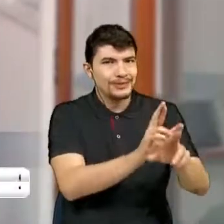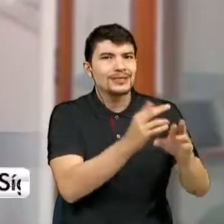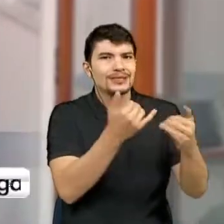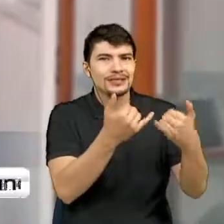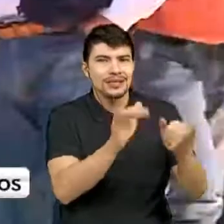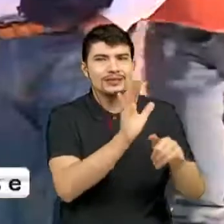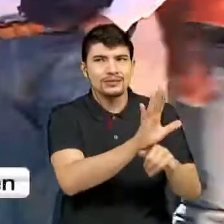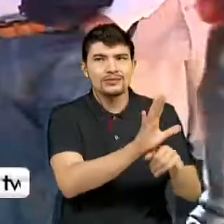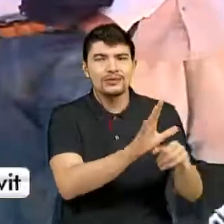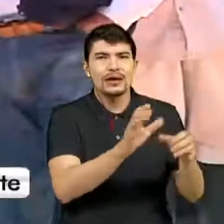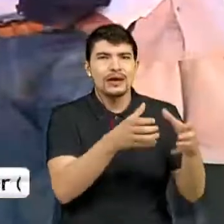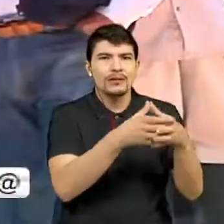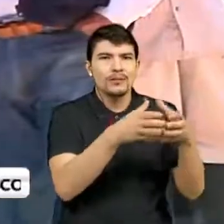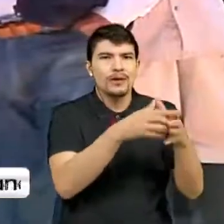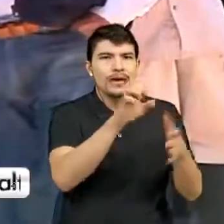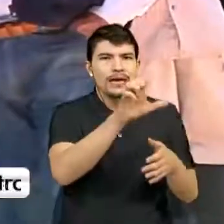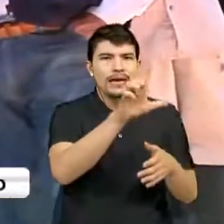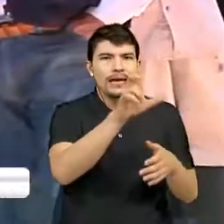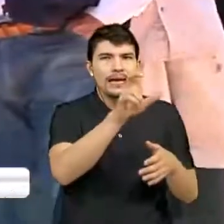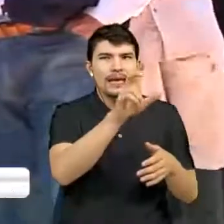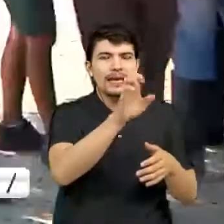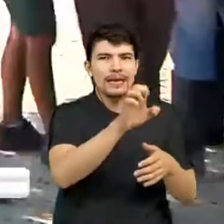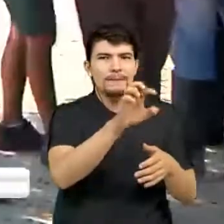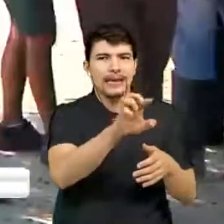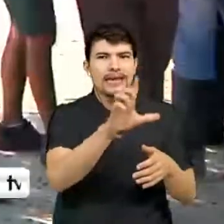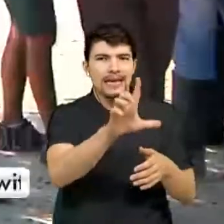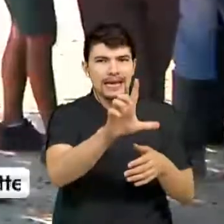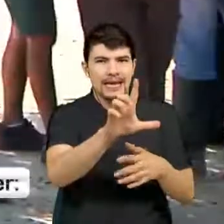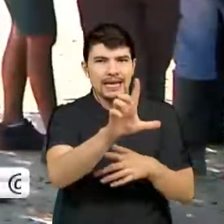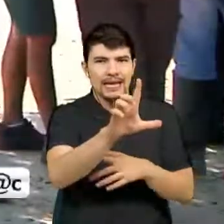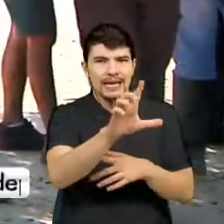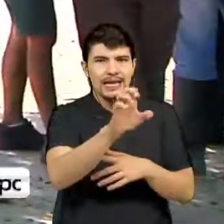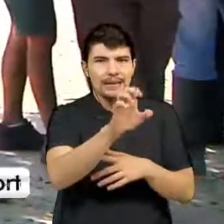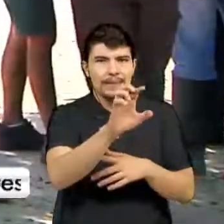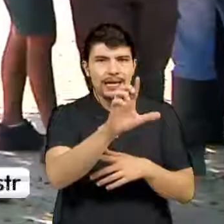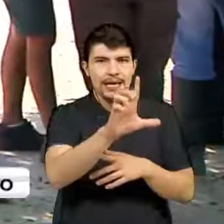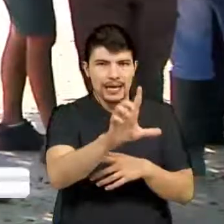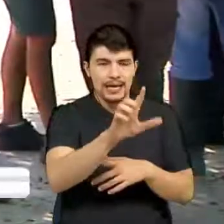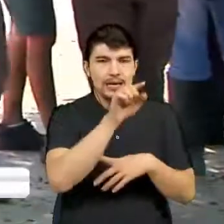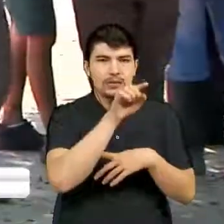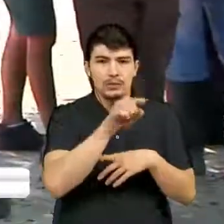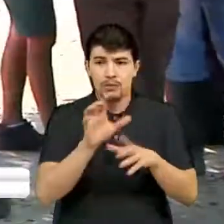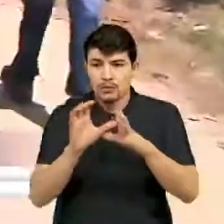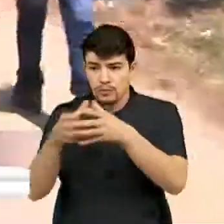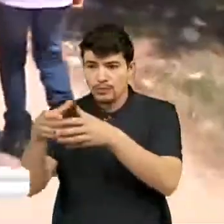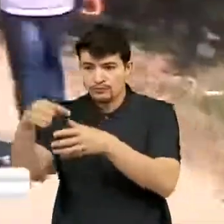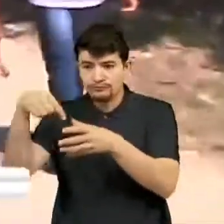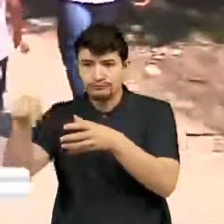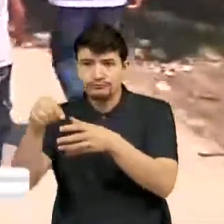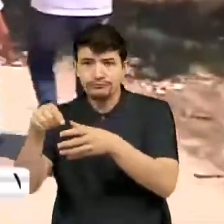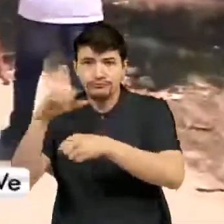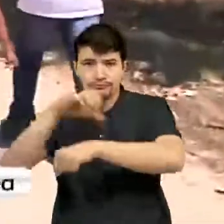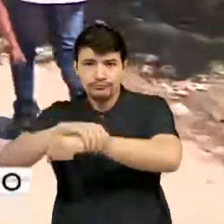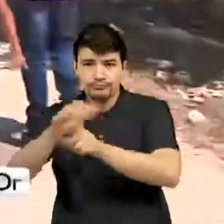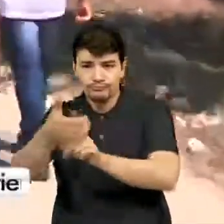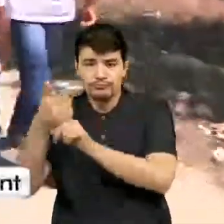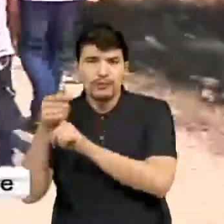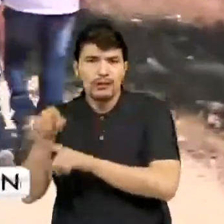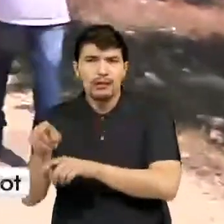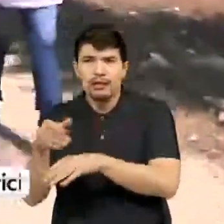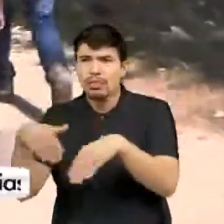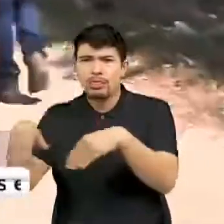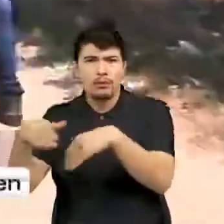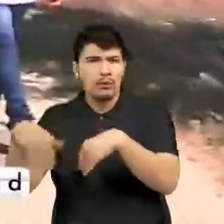ejército popular de liberación l pl y los otros pues no han tenido doliente en el sentido de que no ha habido ninguna organización